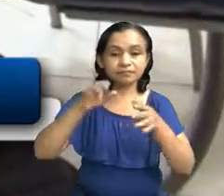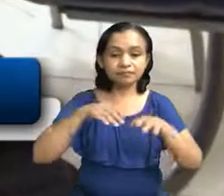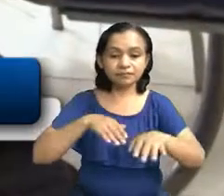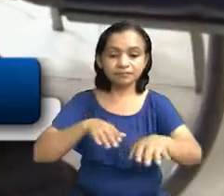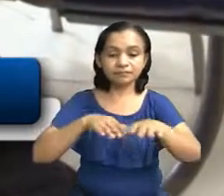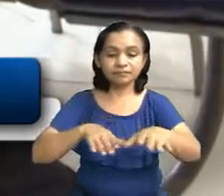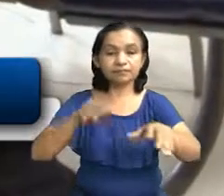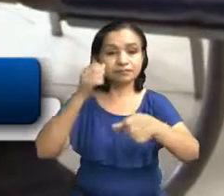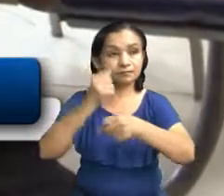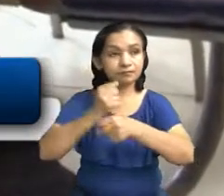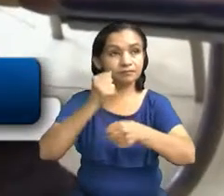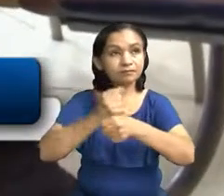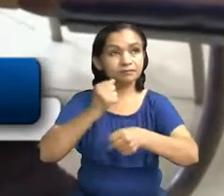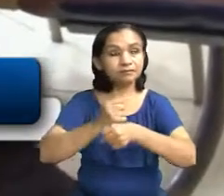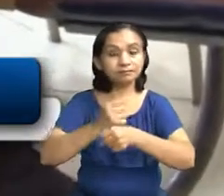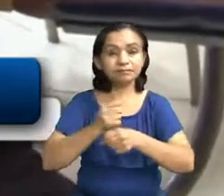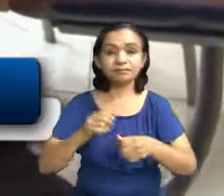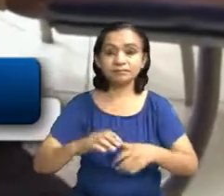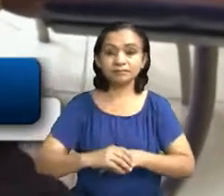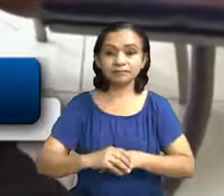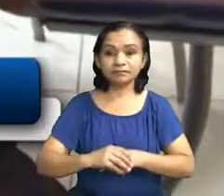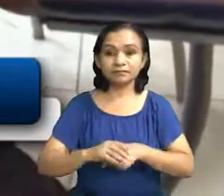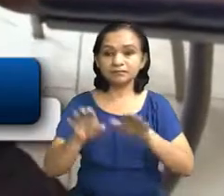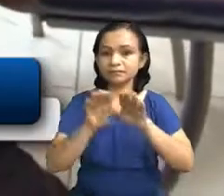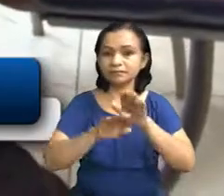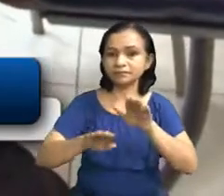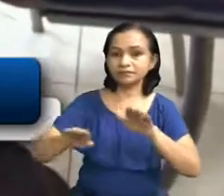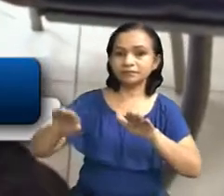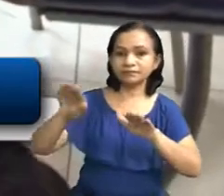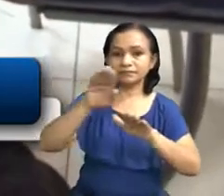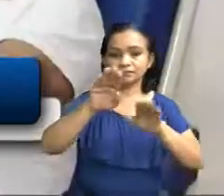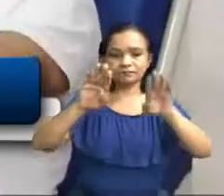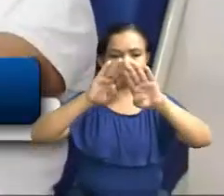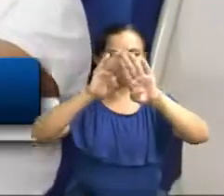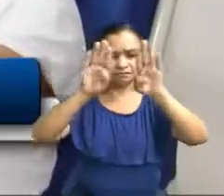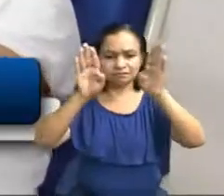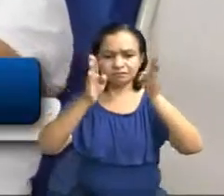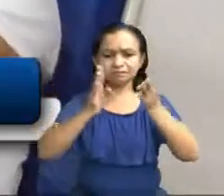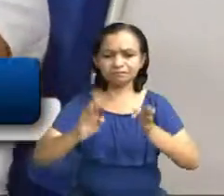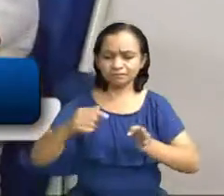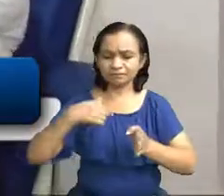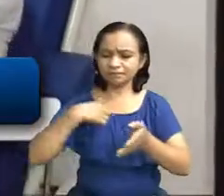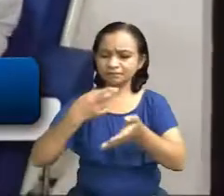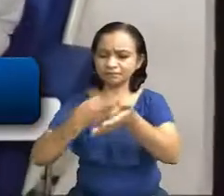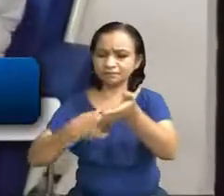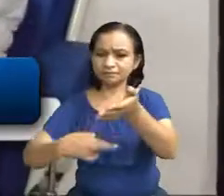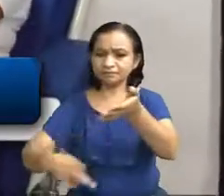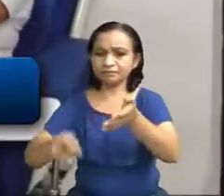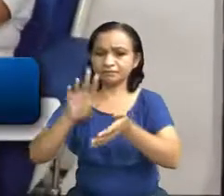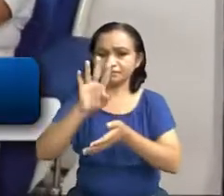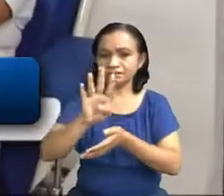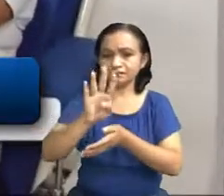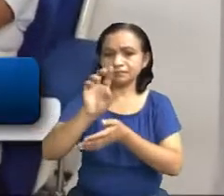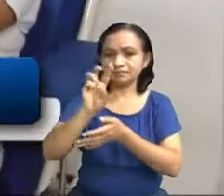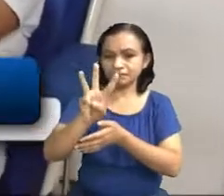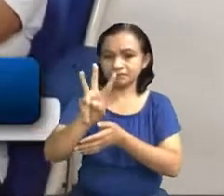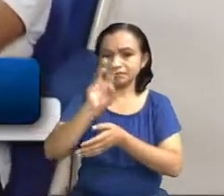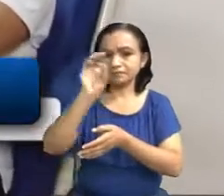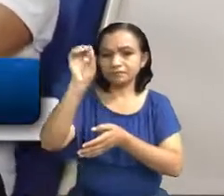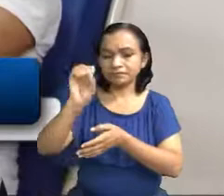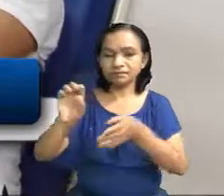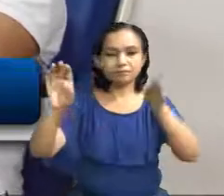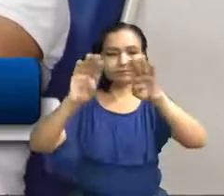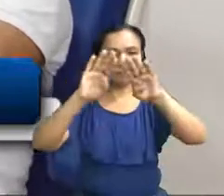etcétera, se ha incrementado enormemente la cantidad de mujeres donantes. Ahorita andamos por el 43%